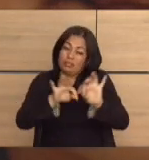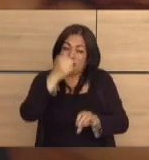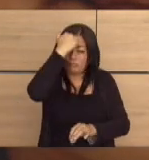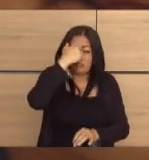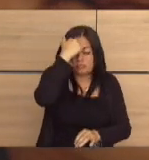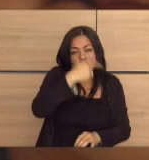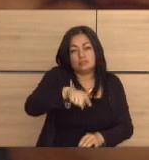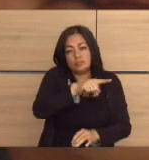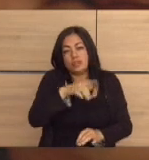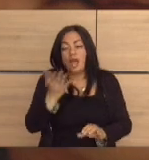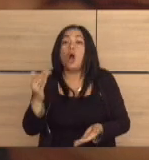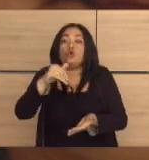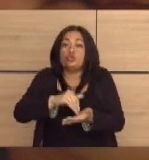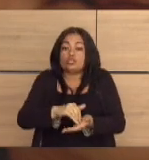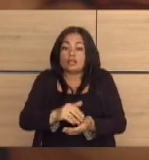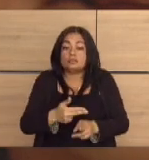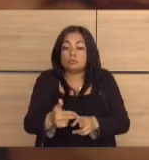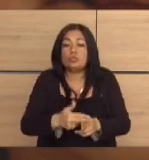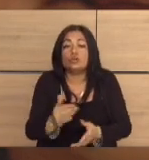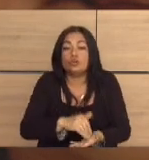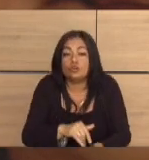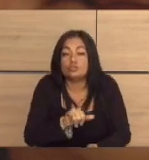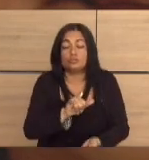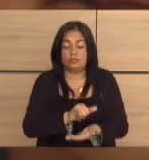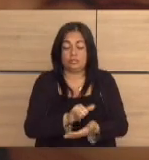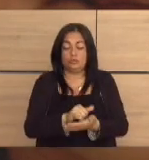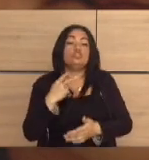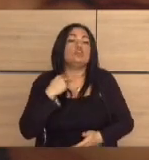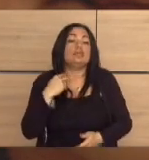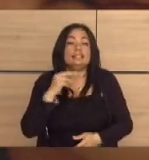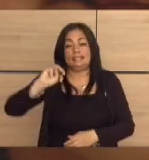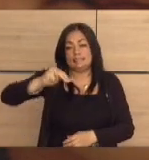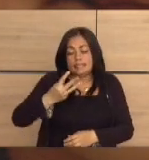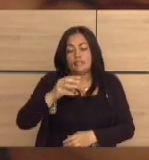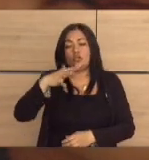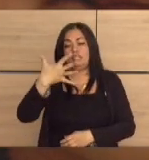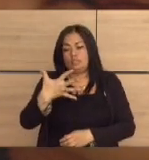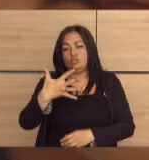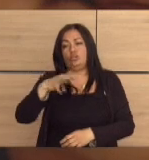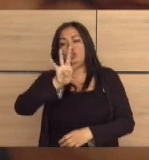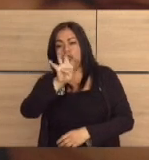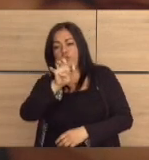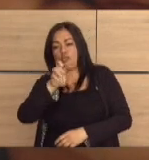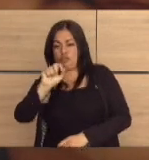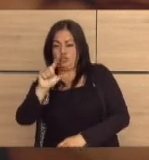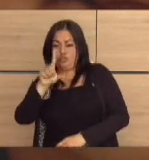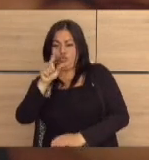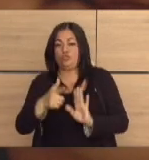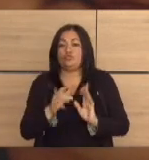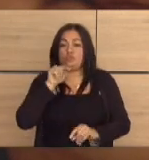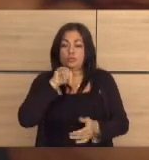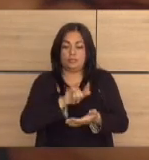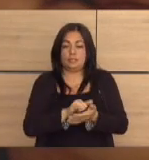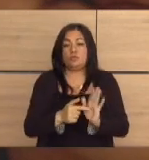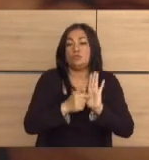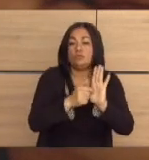pruebas vuelven ahora en noviembre. Las tendremos para tercero, quinto, noveno y once, con una muestra representativa en los grados de tercero, quinto